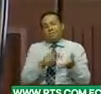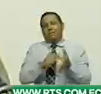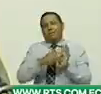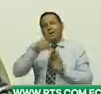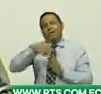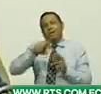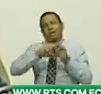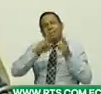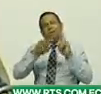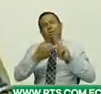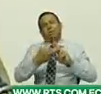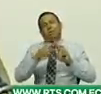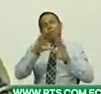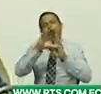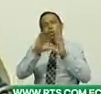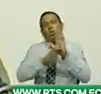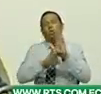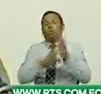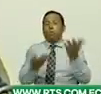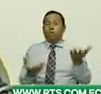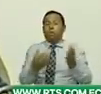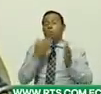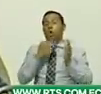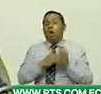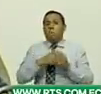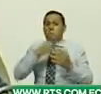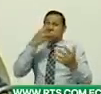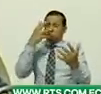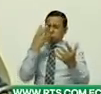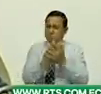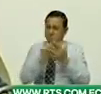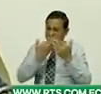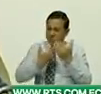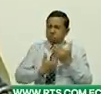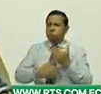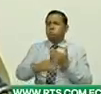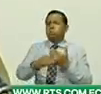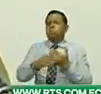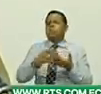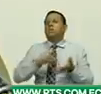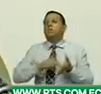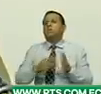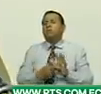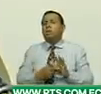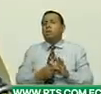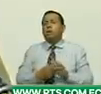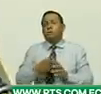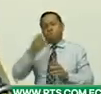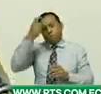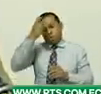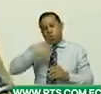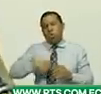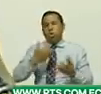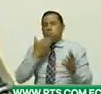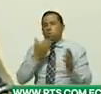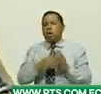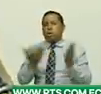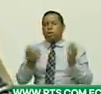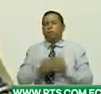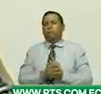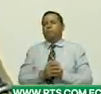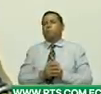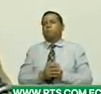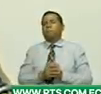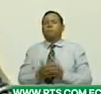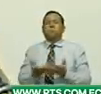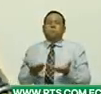aspecto. La cadena perpetua es para delitos que no tienen rehabilitación. Si usted me pide,